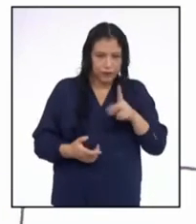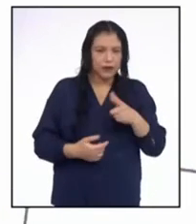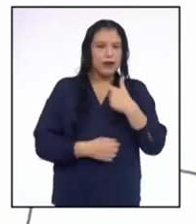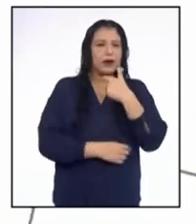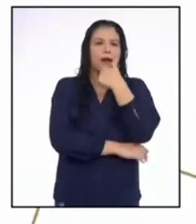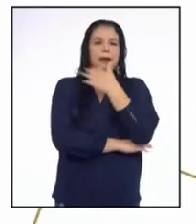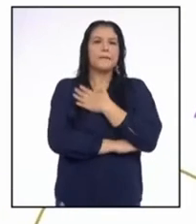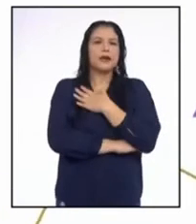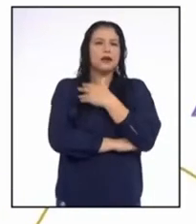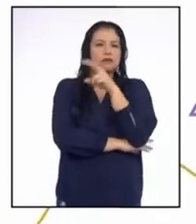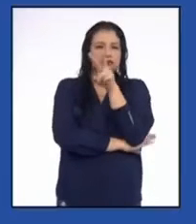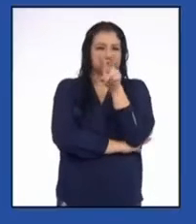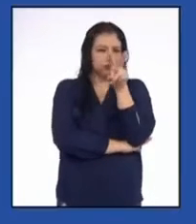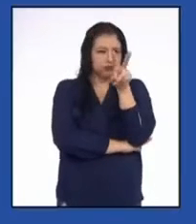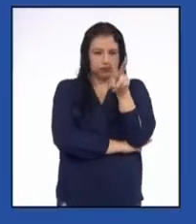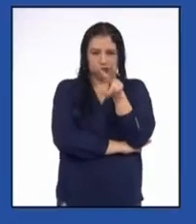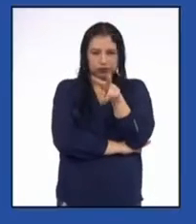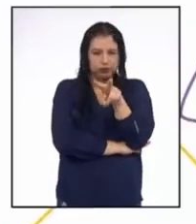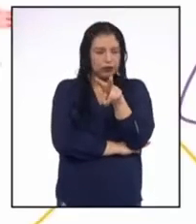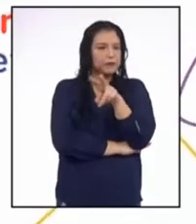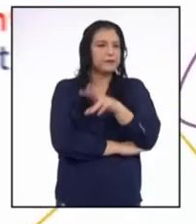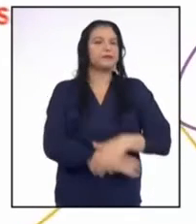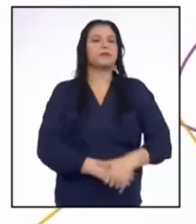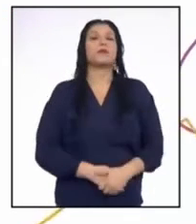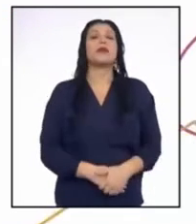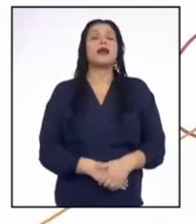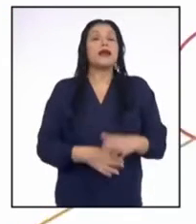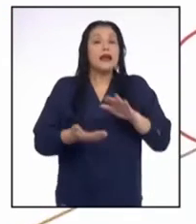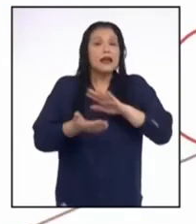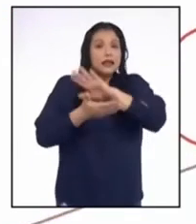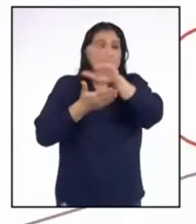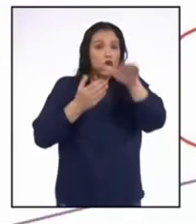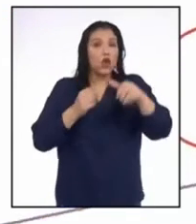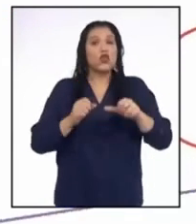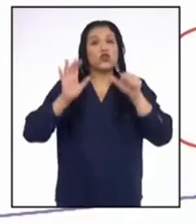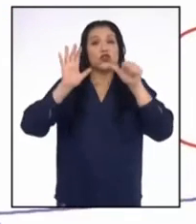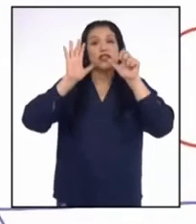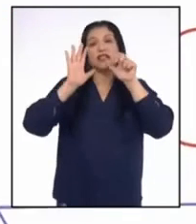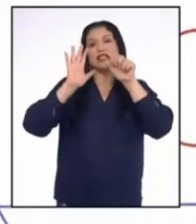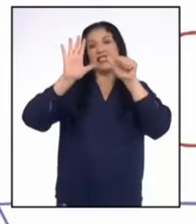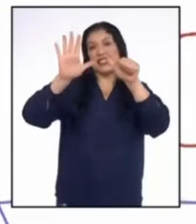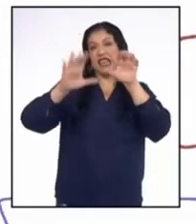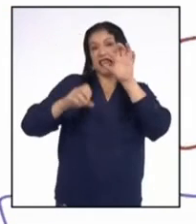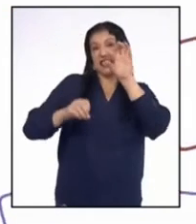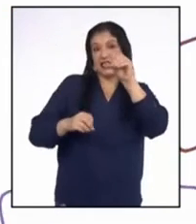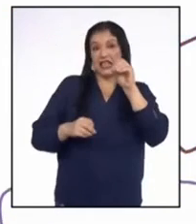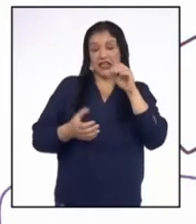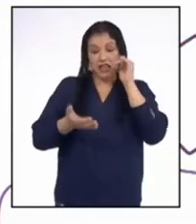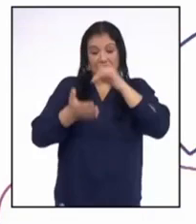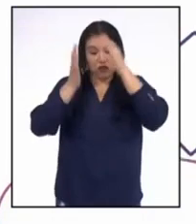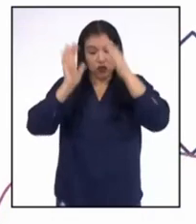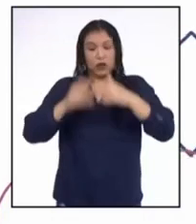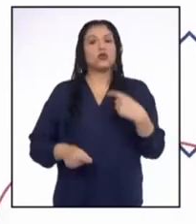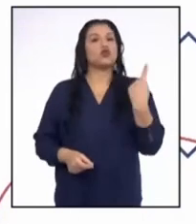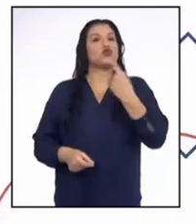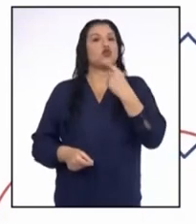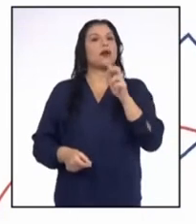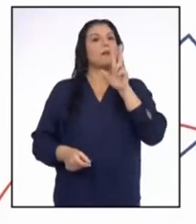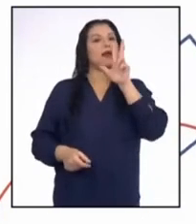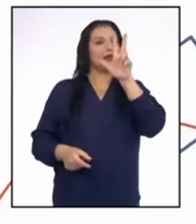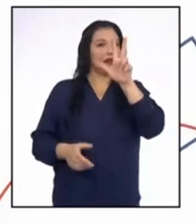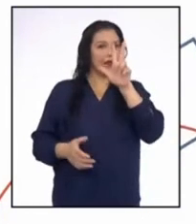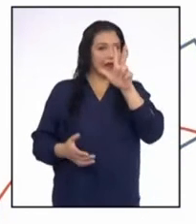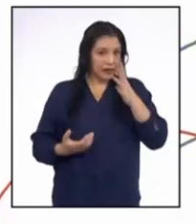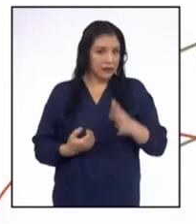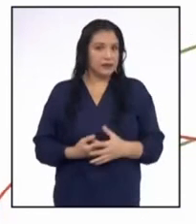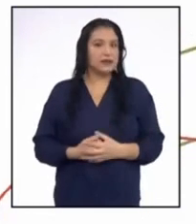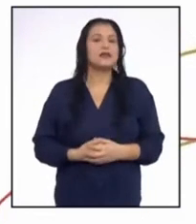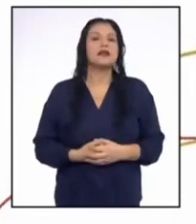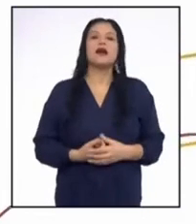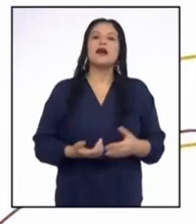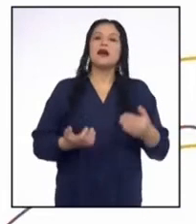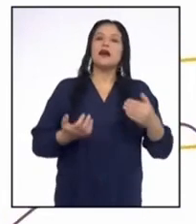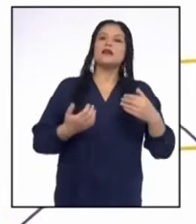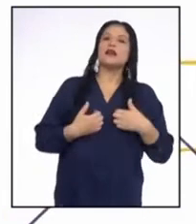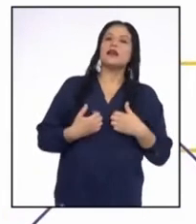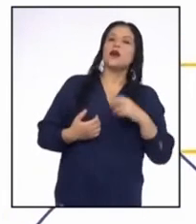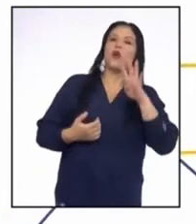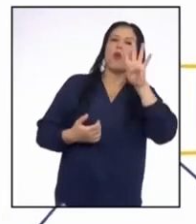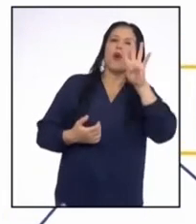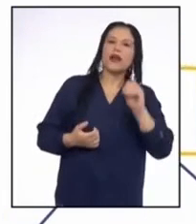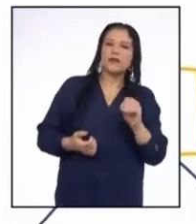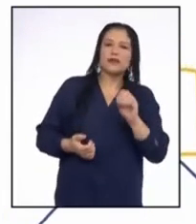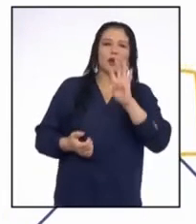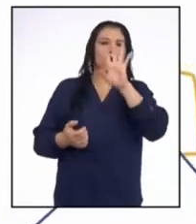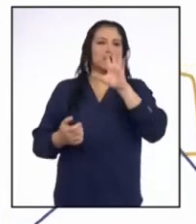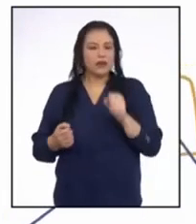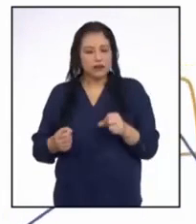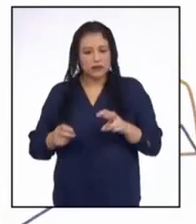va mi conclusión. Del total de 60 estudiantes, solo 3 estudiantes navegan entre 40 y 45 horas